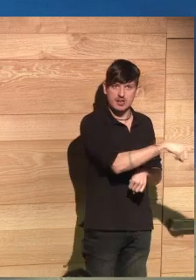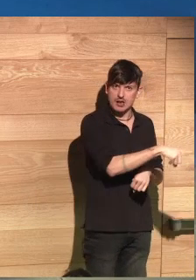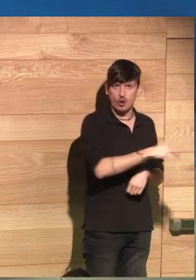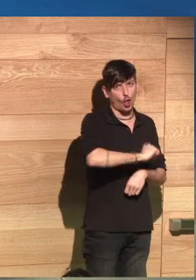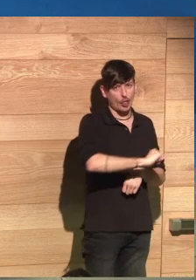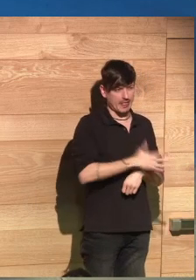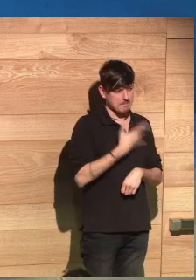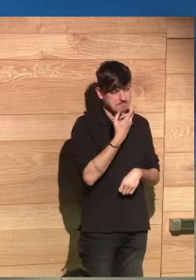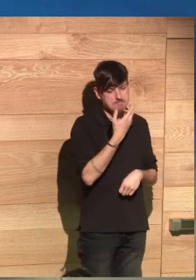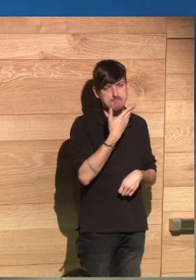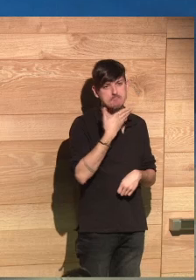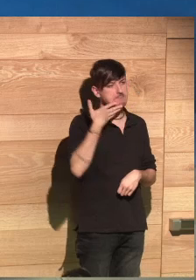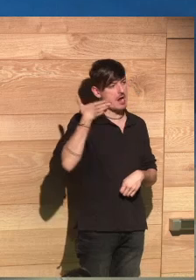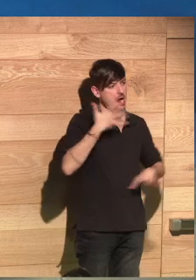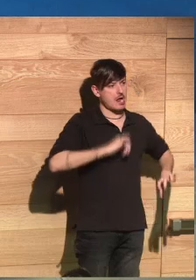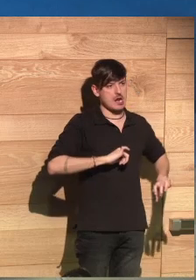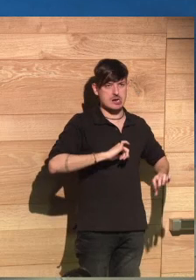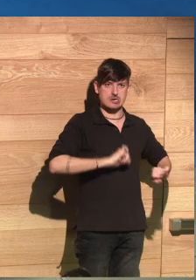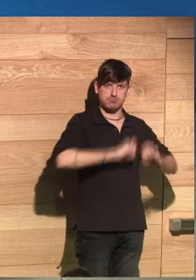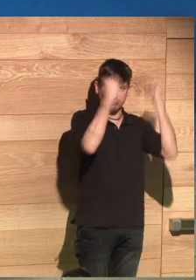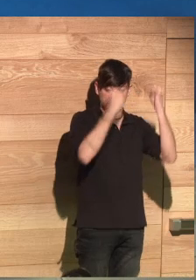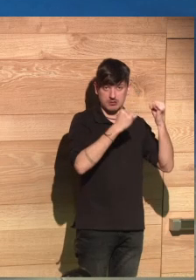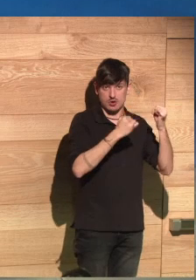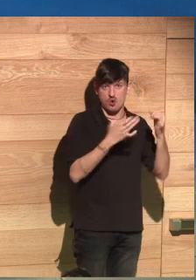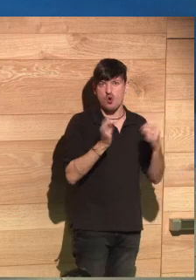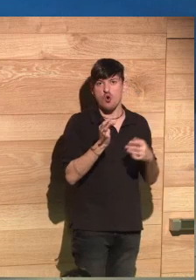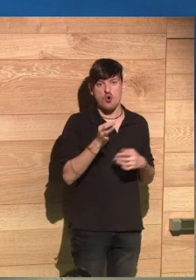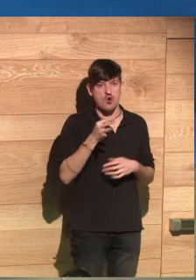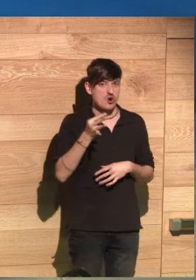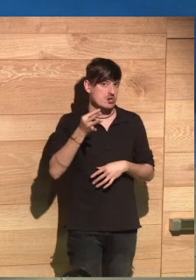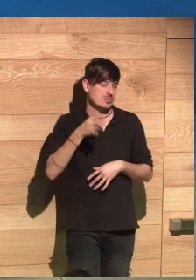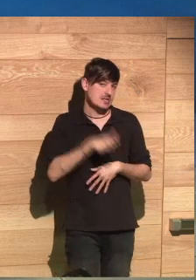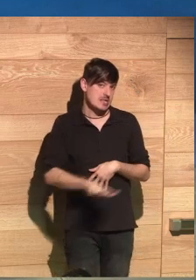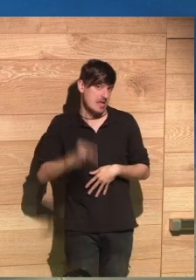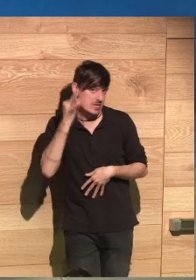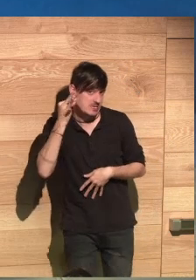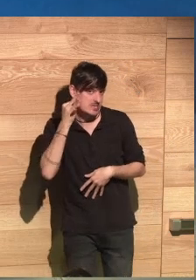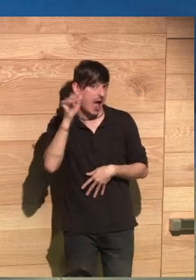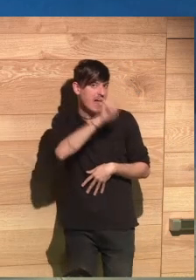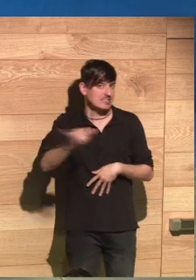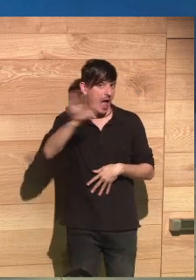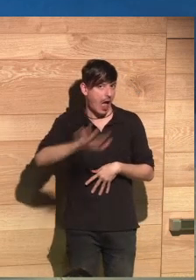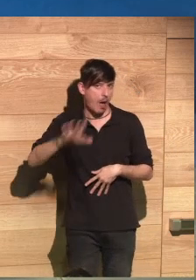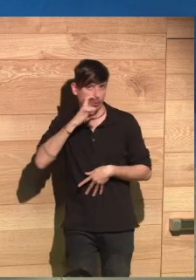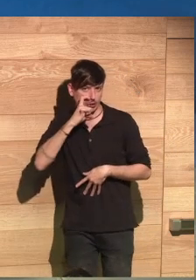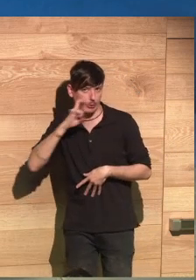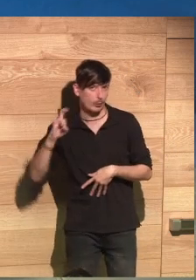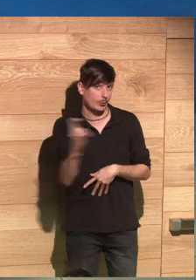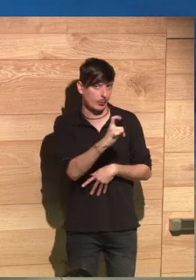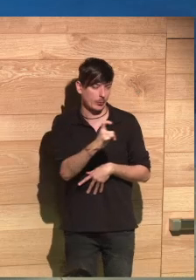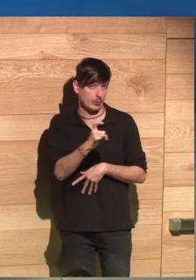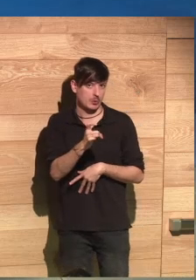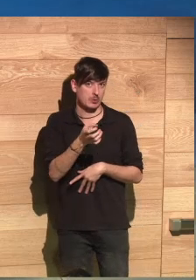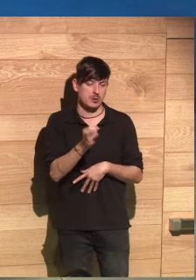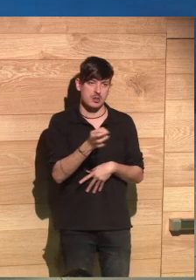una revolución. O las niñas prostituidas en los confines turísticos de los países asiáticos. El listado de las mujeres por las que merecía la